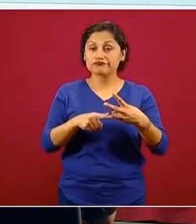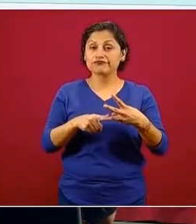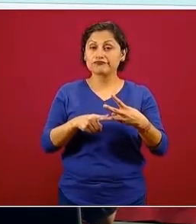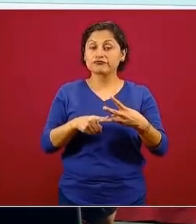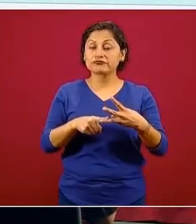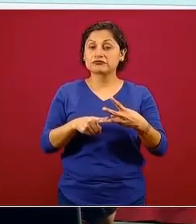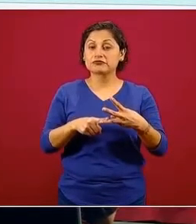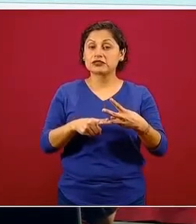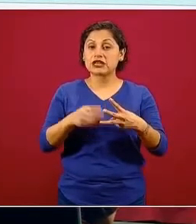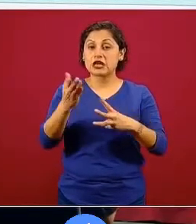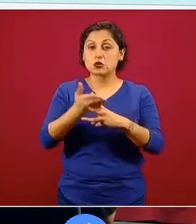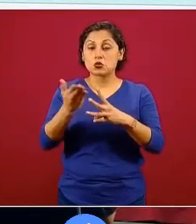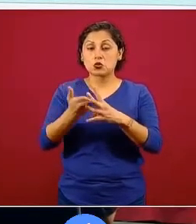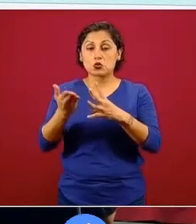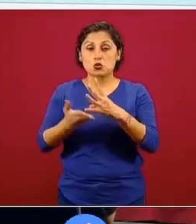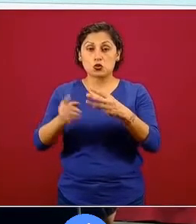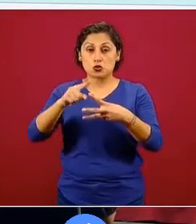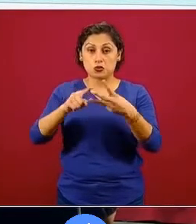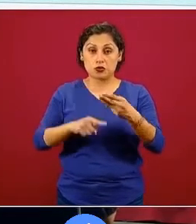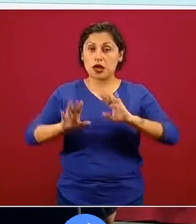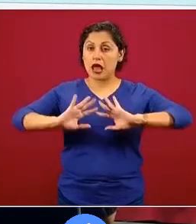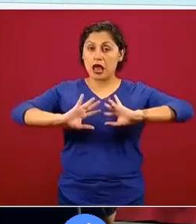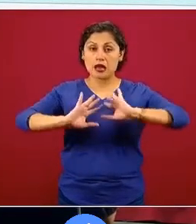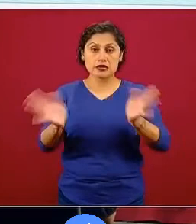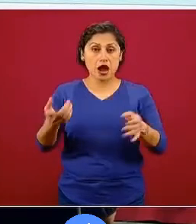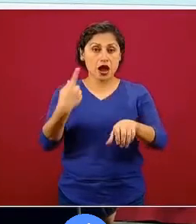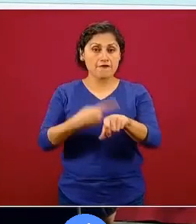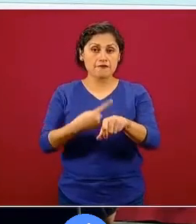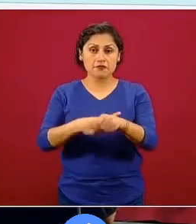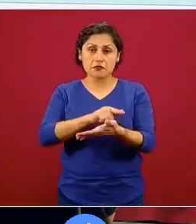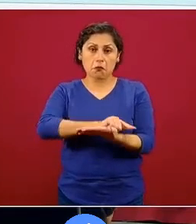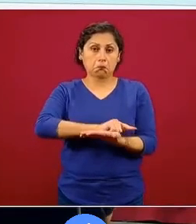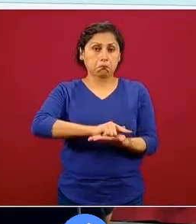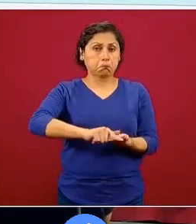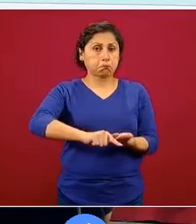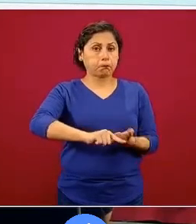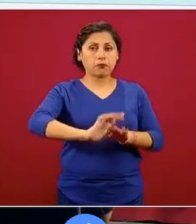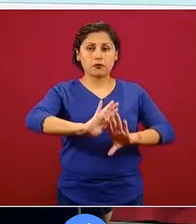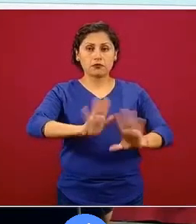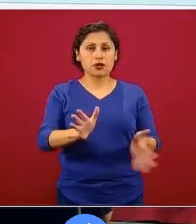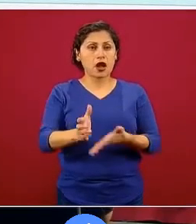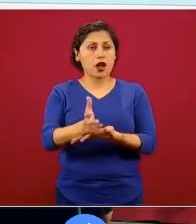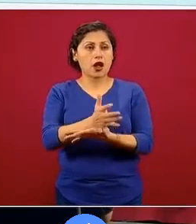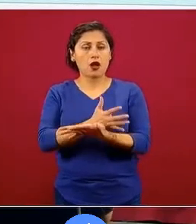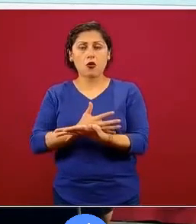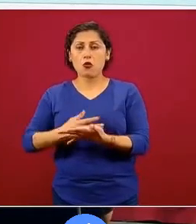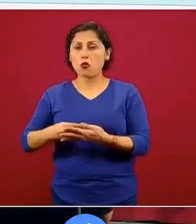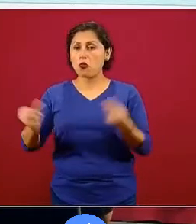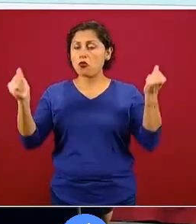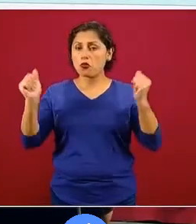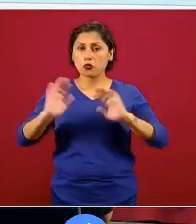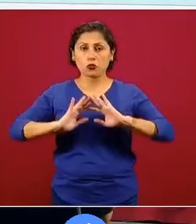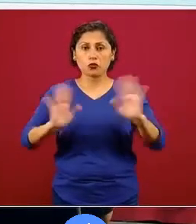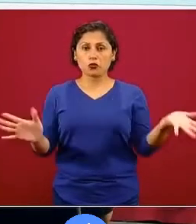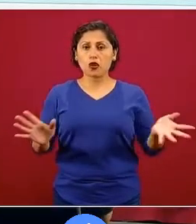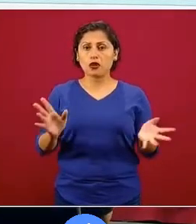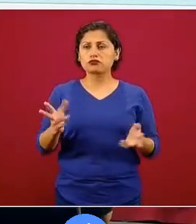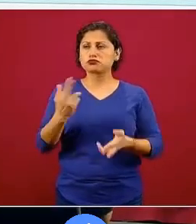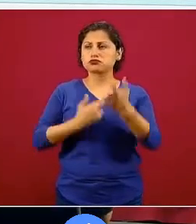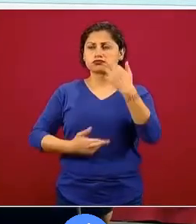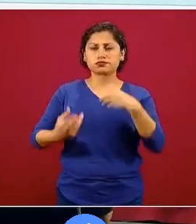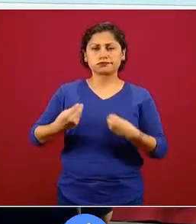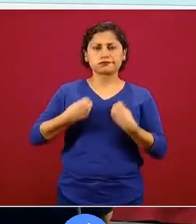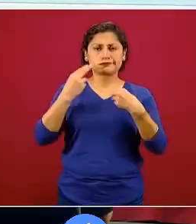enfermedad. Se reintegraron a su vida normal, algunas desafortunadamente con